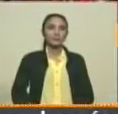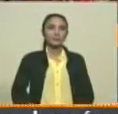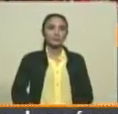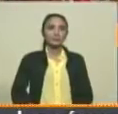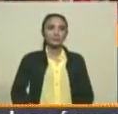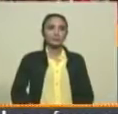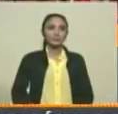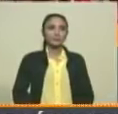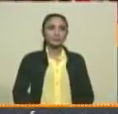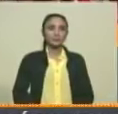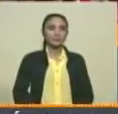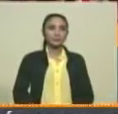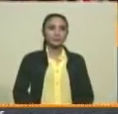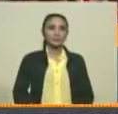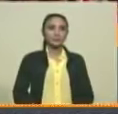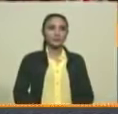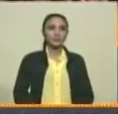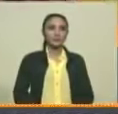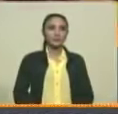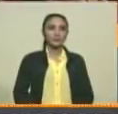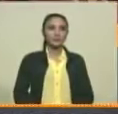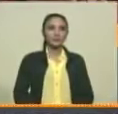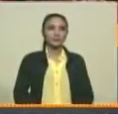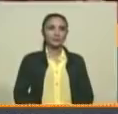¿Quién va a hablar de ustedes?